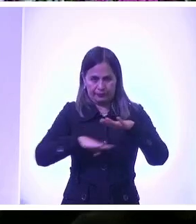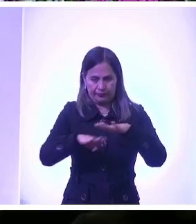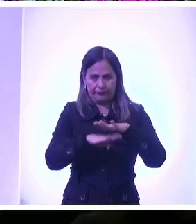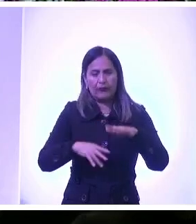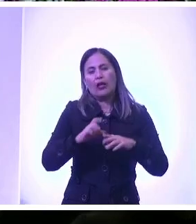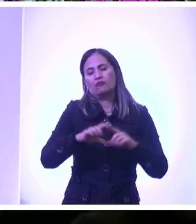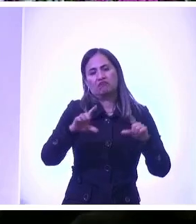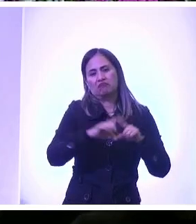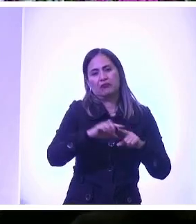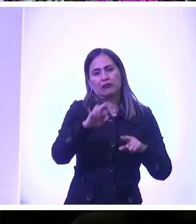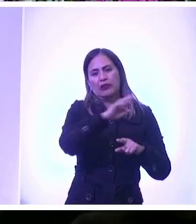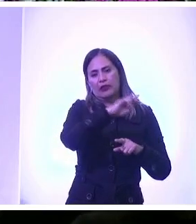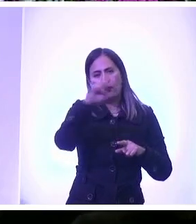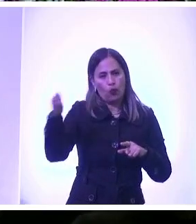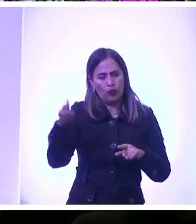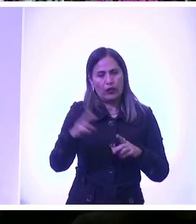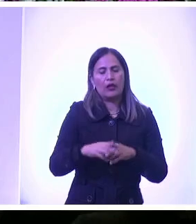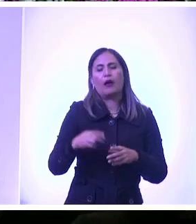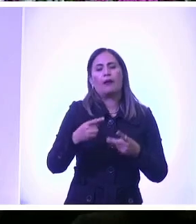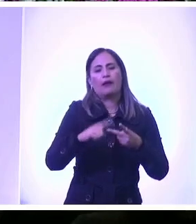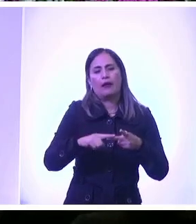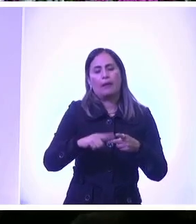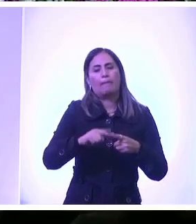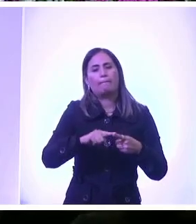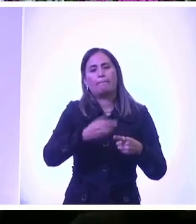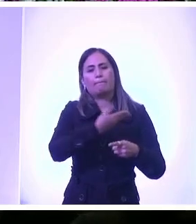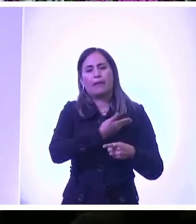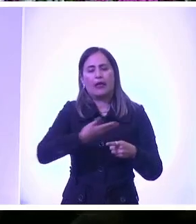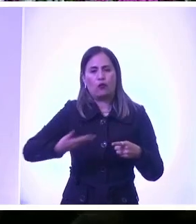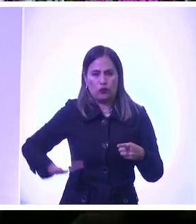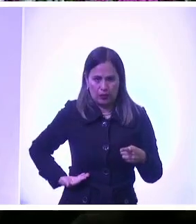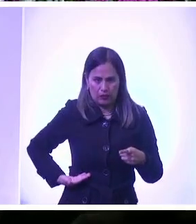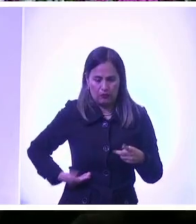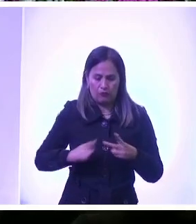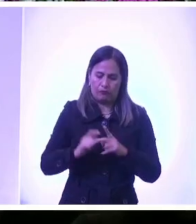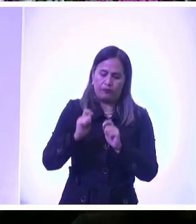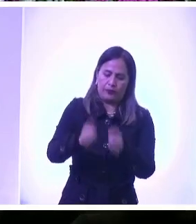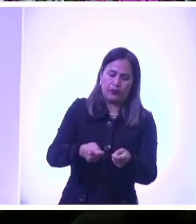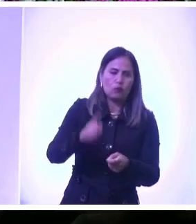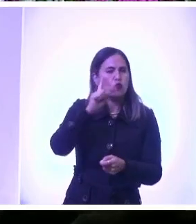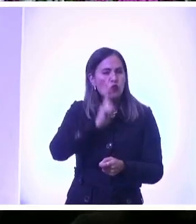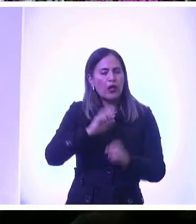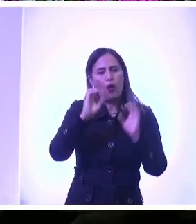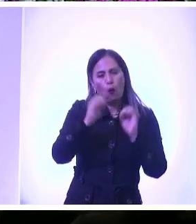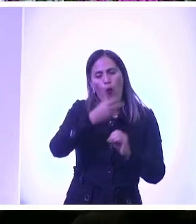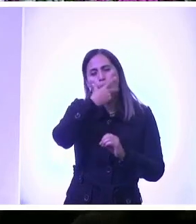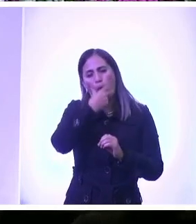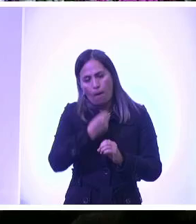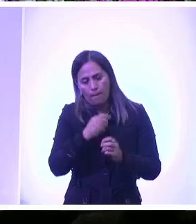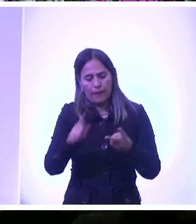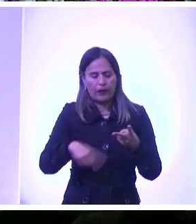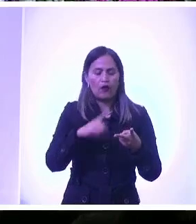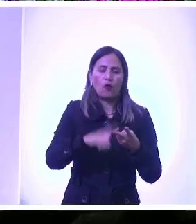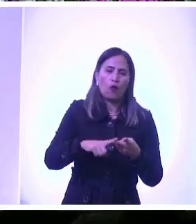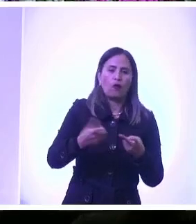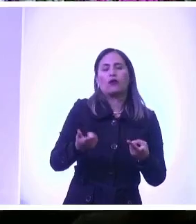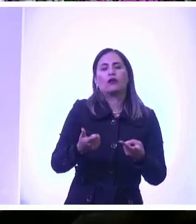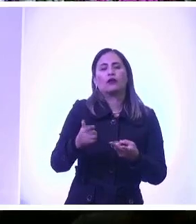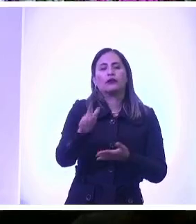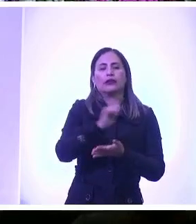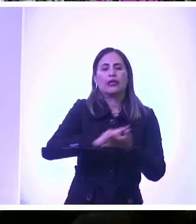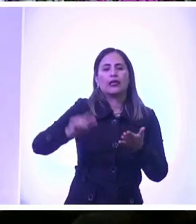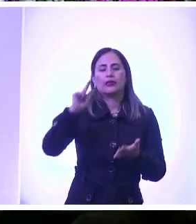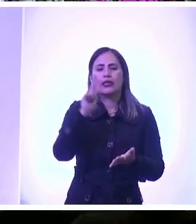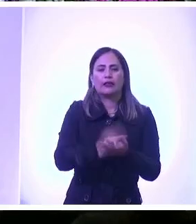somos una república que tiene un poder ejecutivo que reside en el presidente o presidenta uno legislativo que reside en